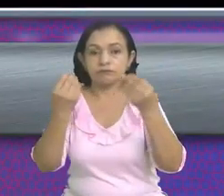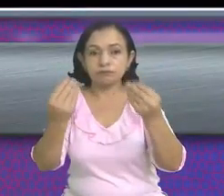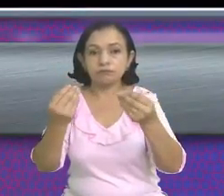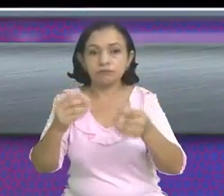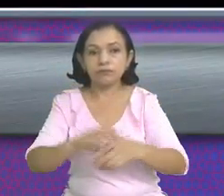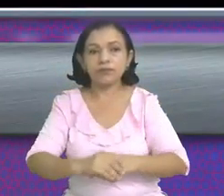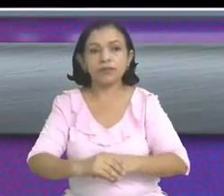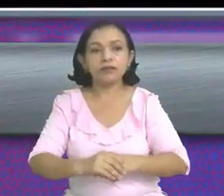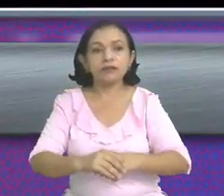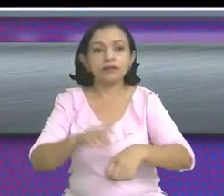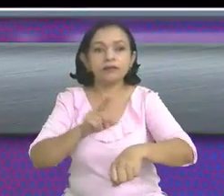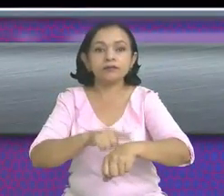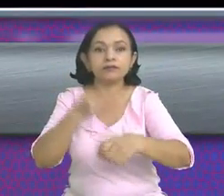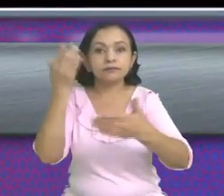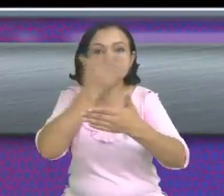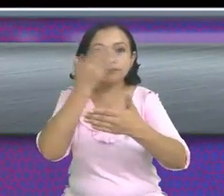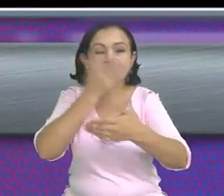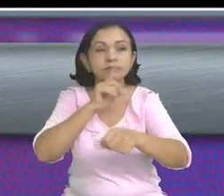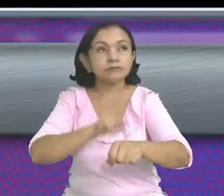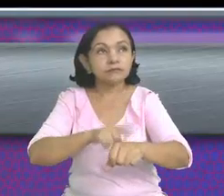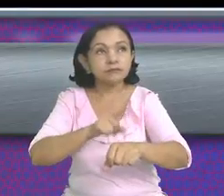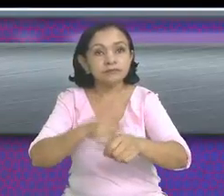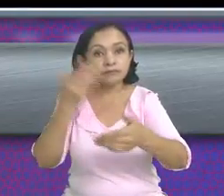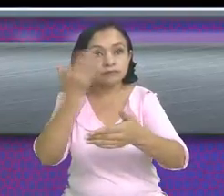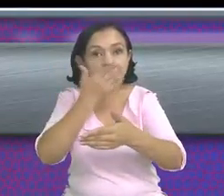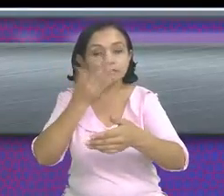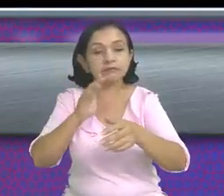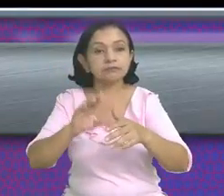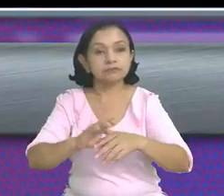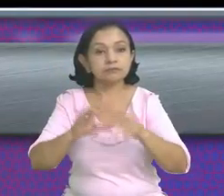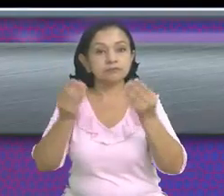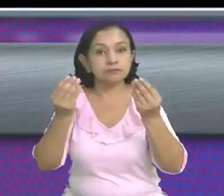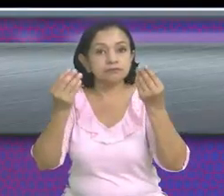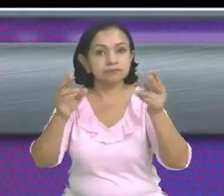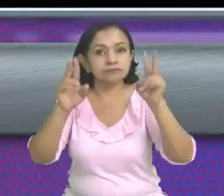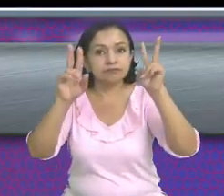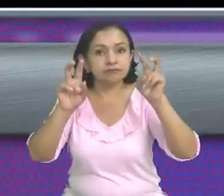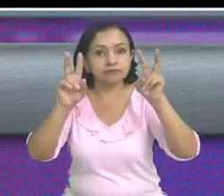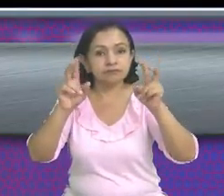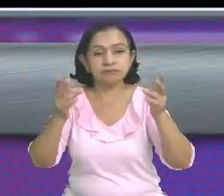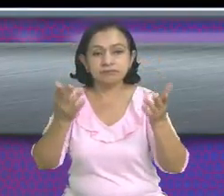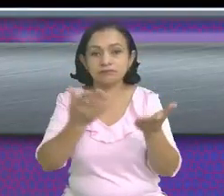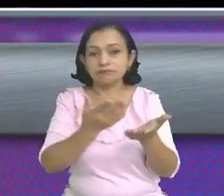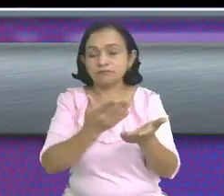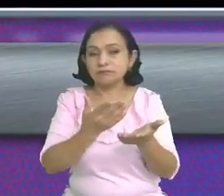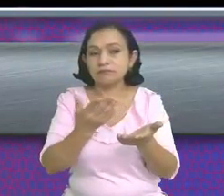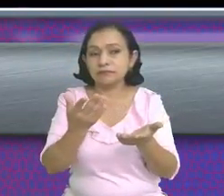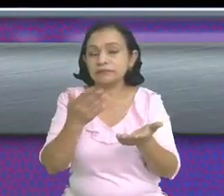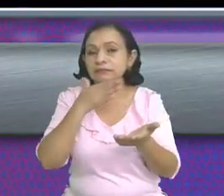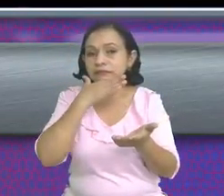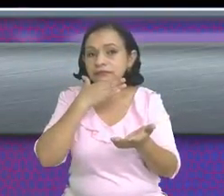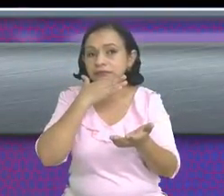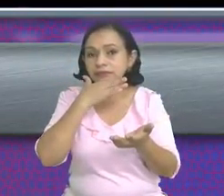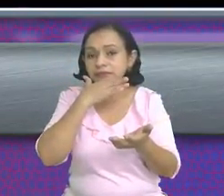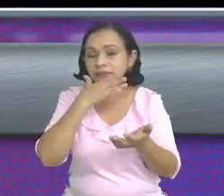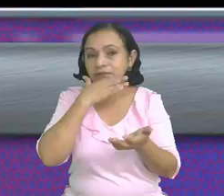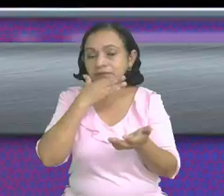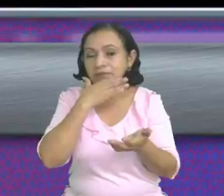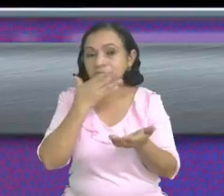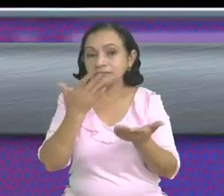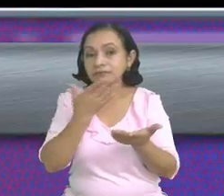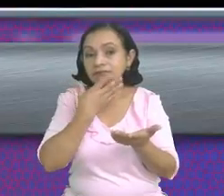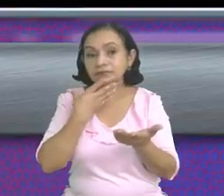Incluso tienen que ver las horas de estudio también. Las horas de estudio. Es un tema, o sea, la adolescencia es un tema tan complejo. Es un tema